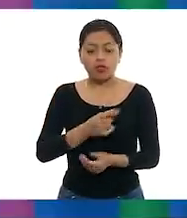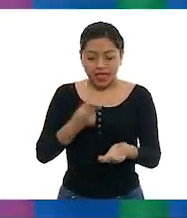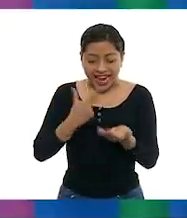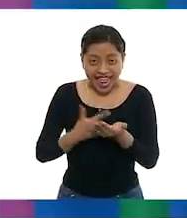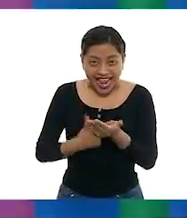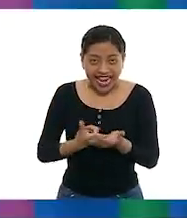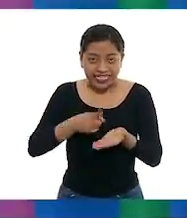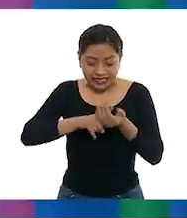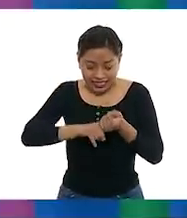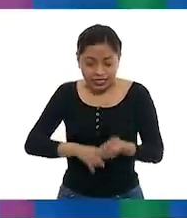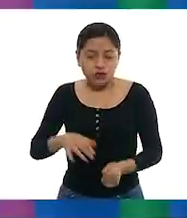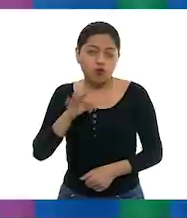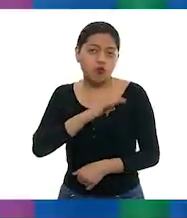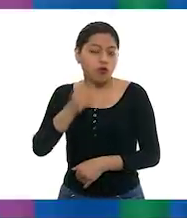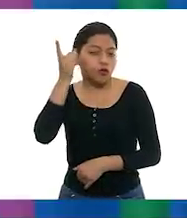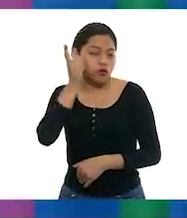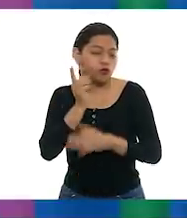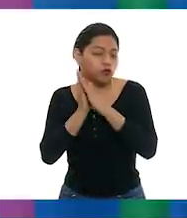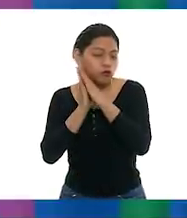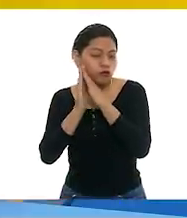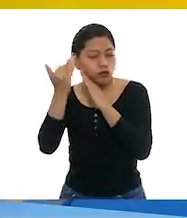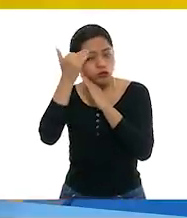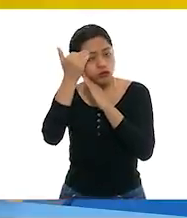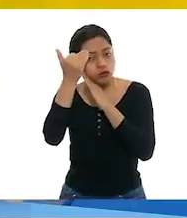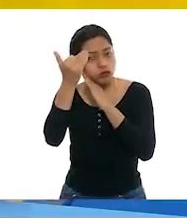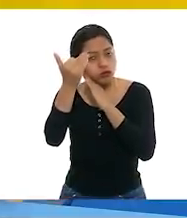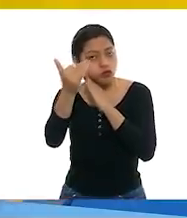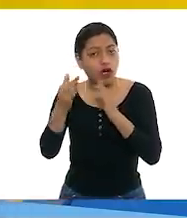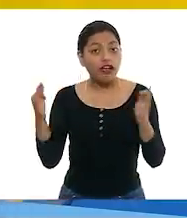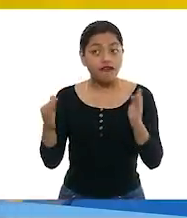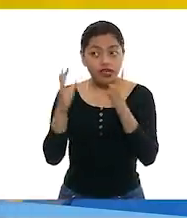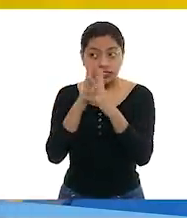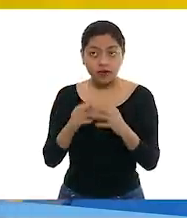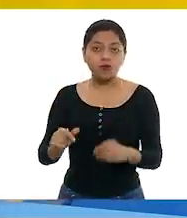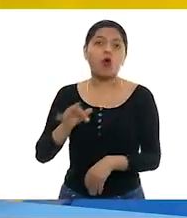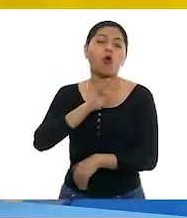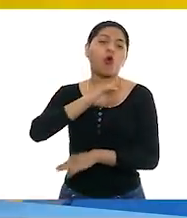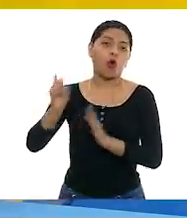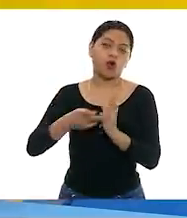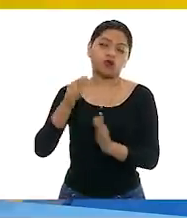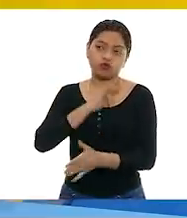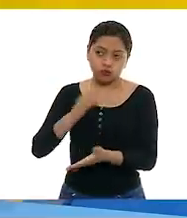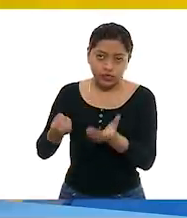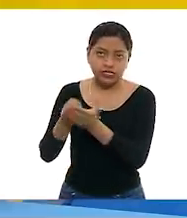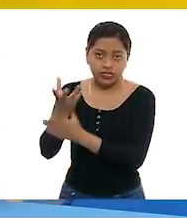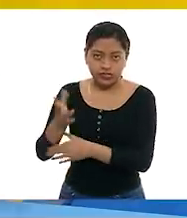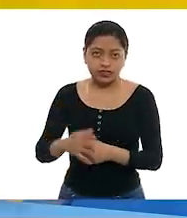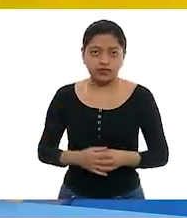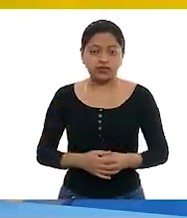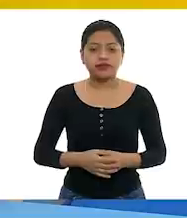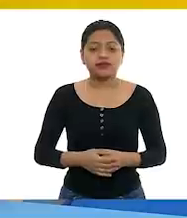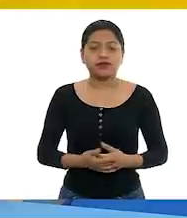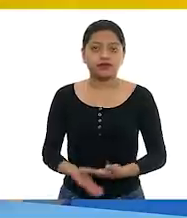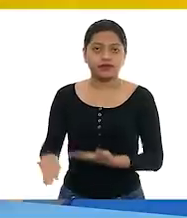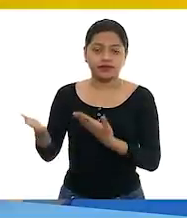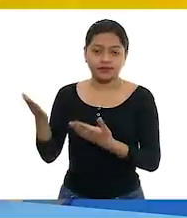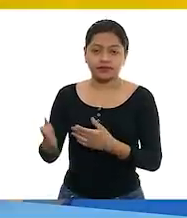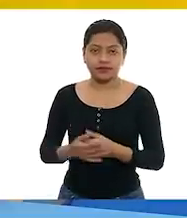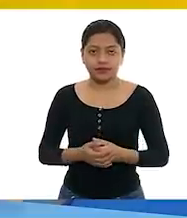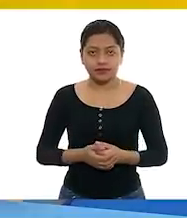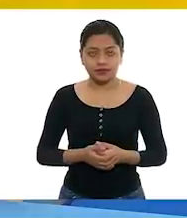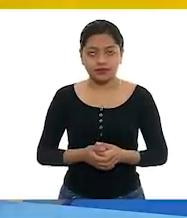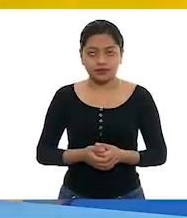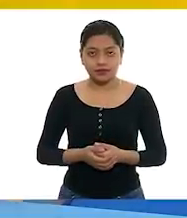esos animales es hibernar. A ver, maestra, entonces invernar es pasar el invierno,